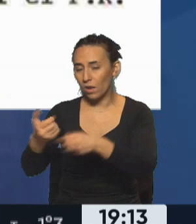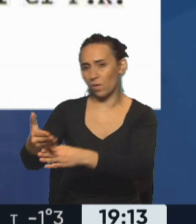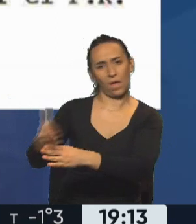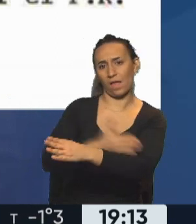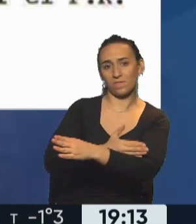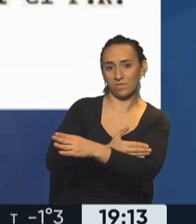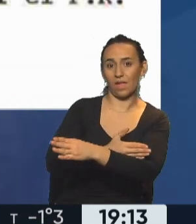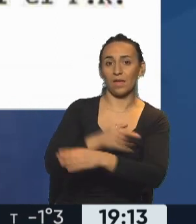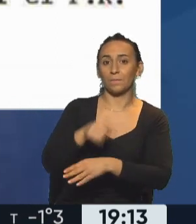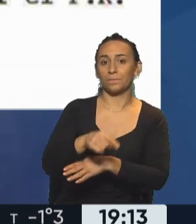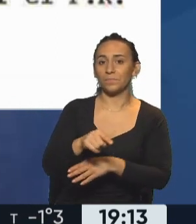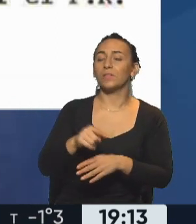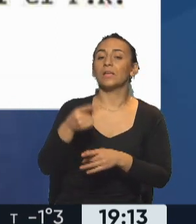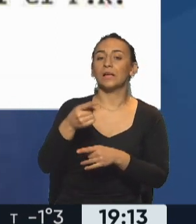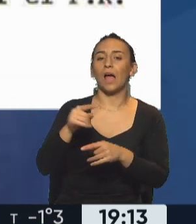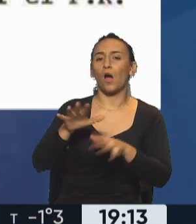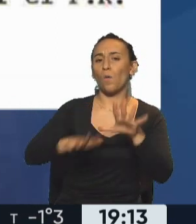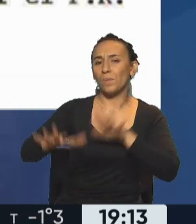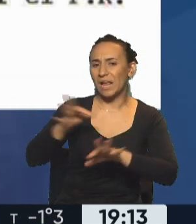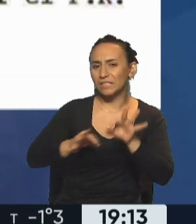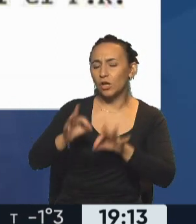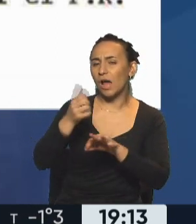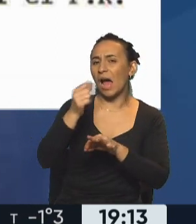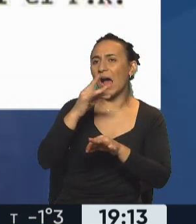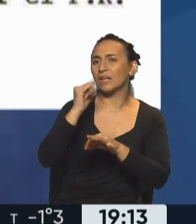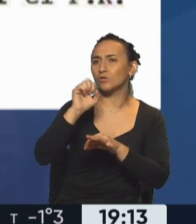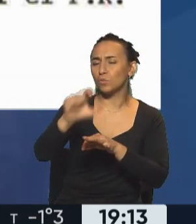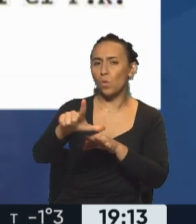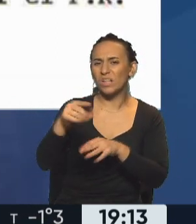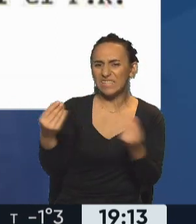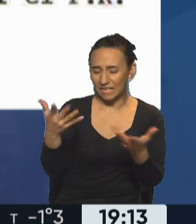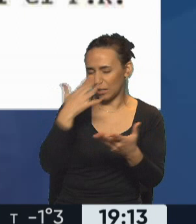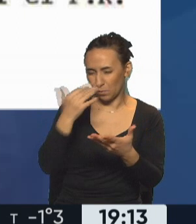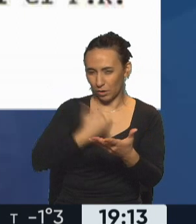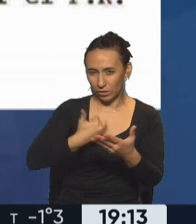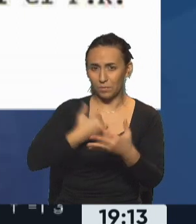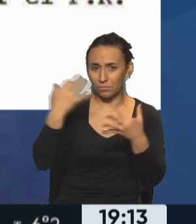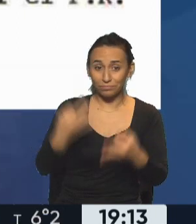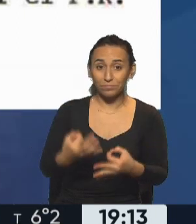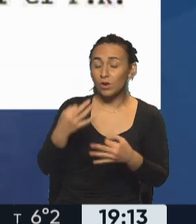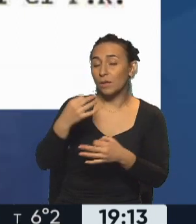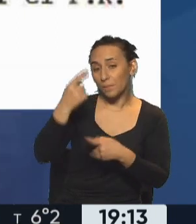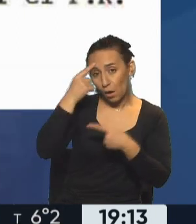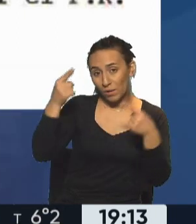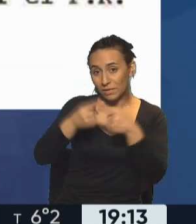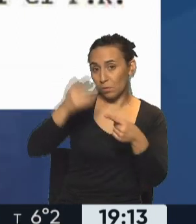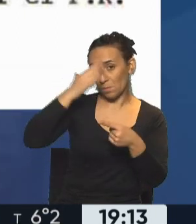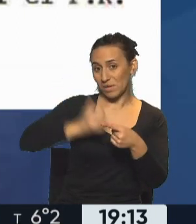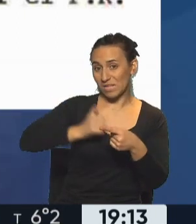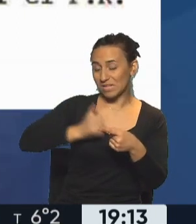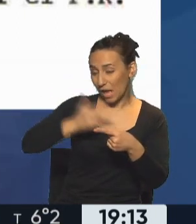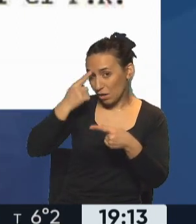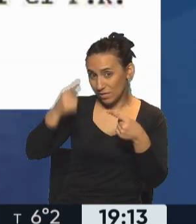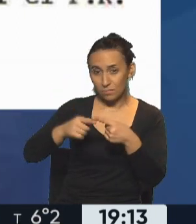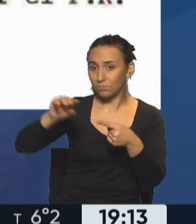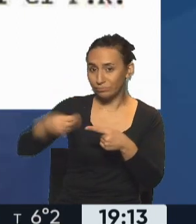fue desacertado, ahora me vas a contar qué es la Operación Azul, ya que no se completó el planeamiento militar según lo desarrollado en el capítulo